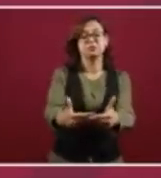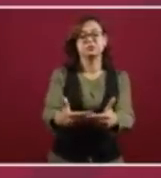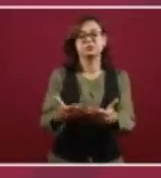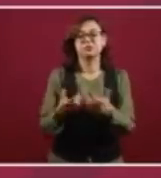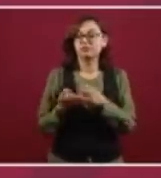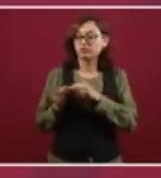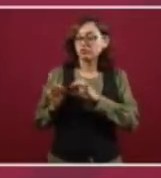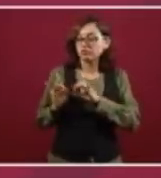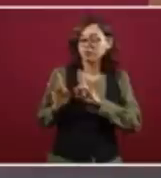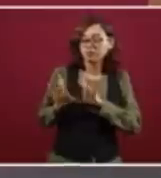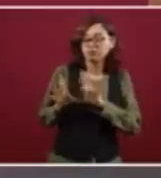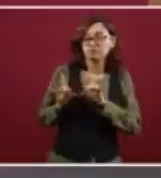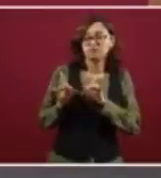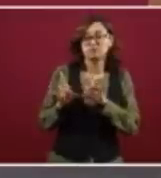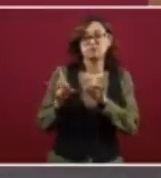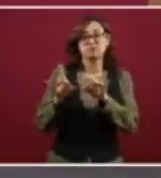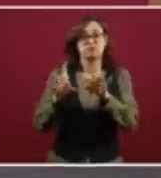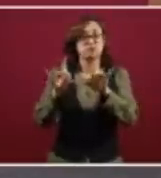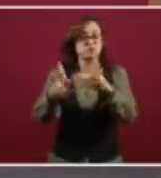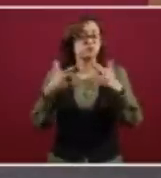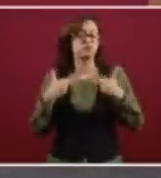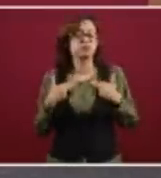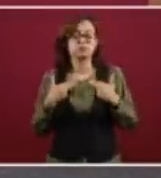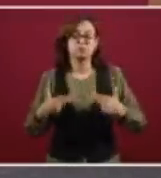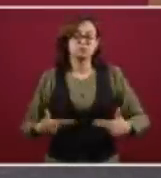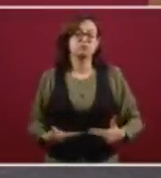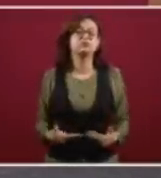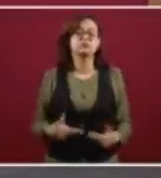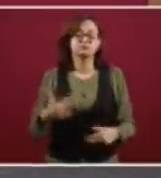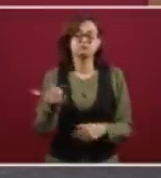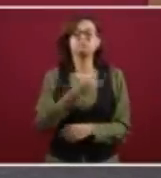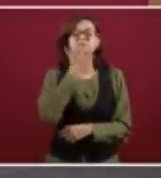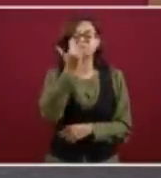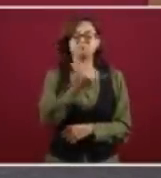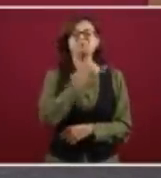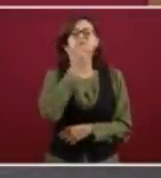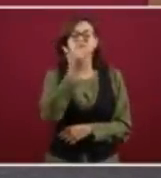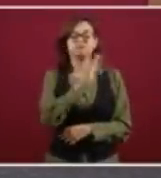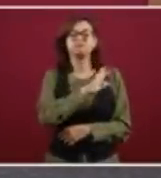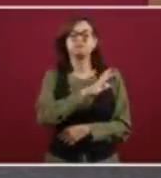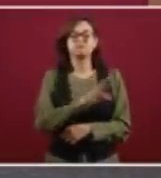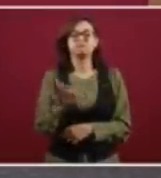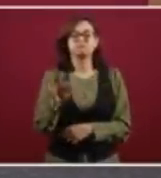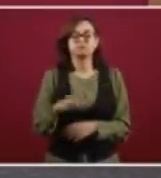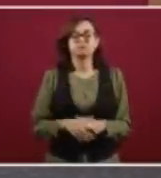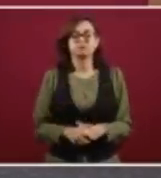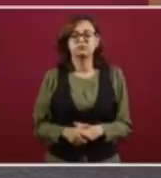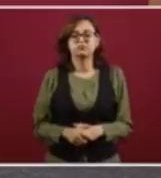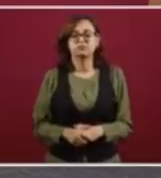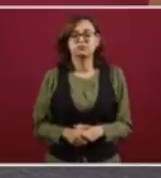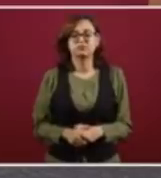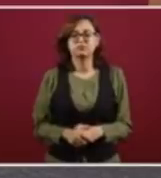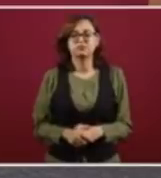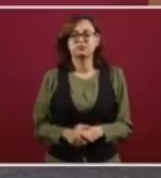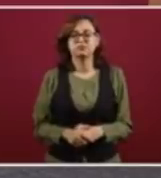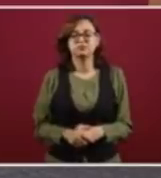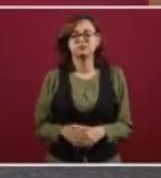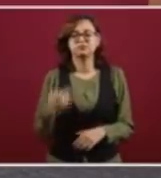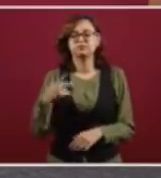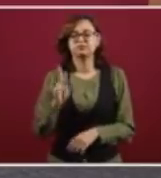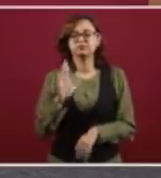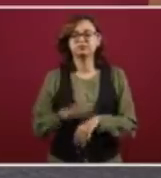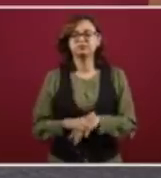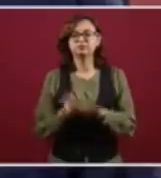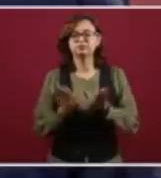pues como ser humano se pueden cometer errores. Entonces, pero lo más